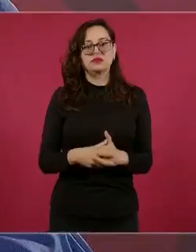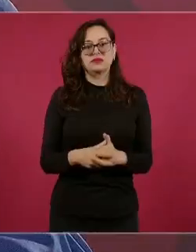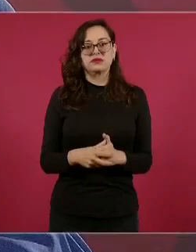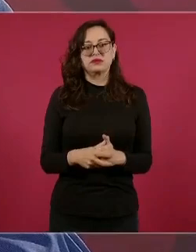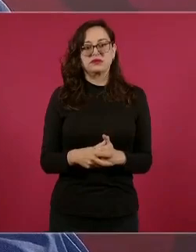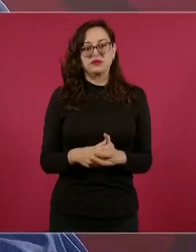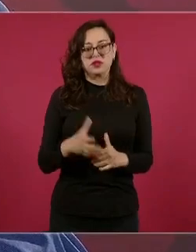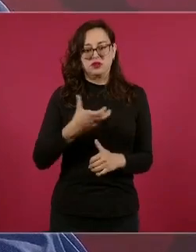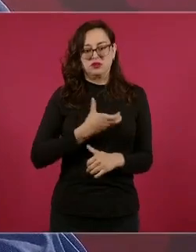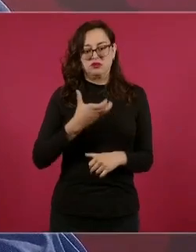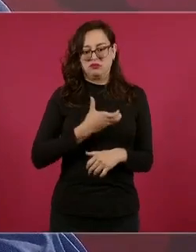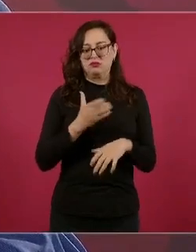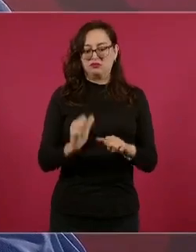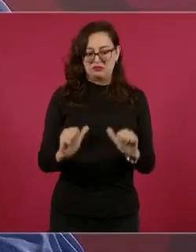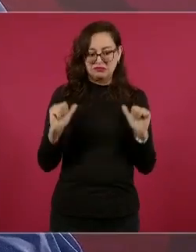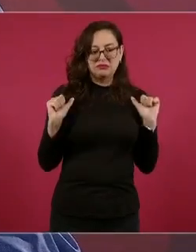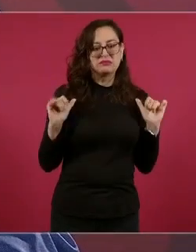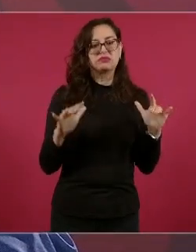y pensamos,